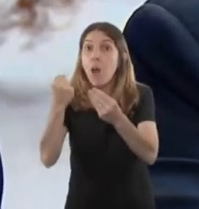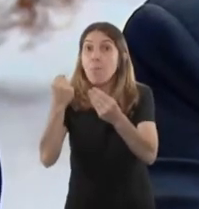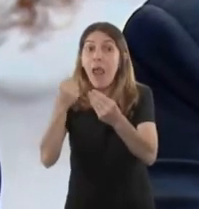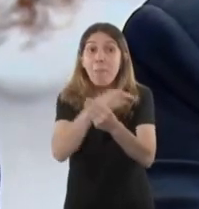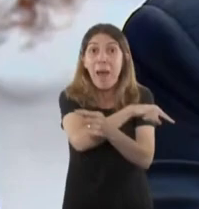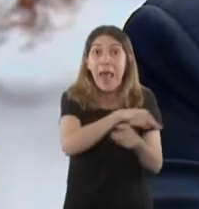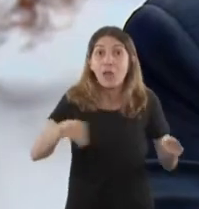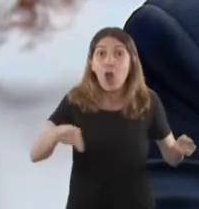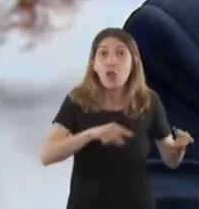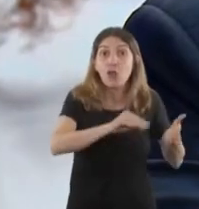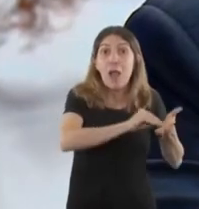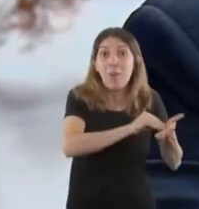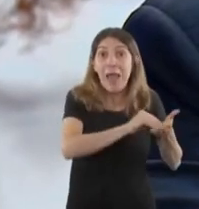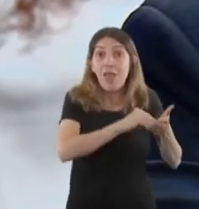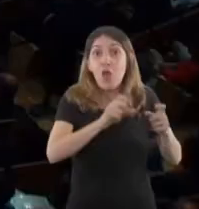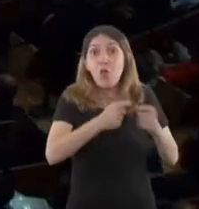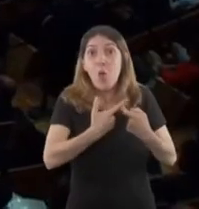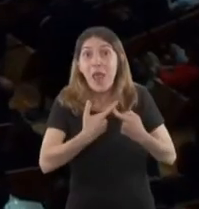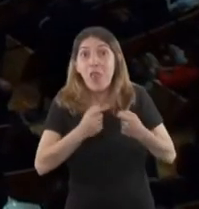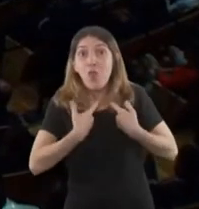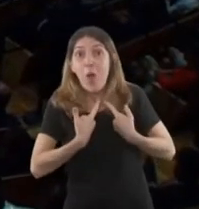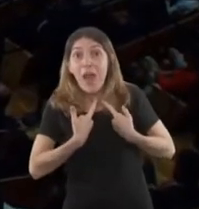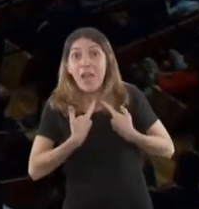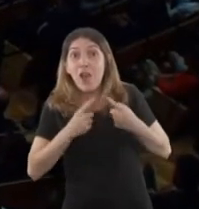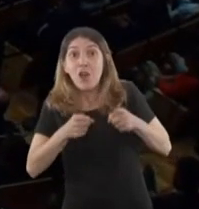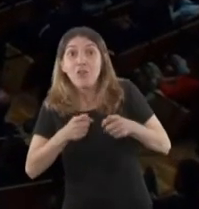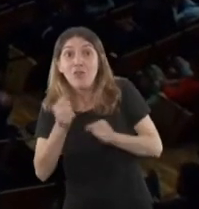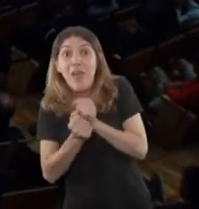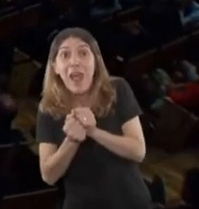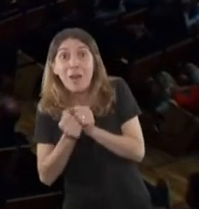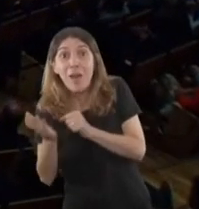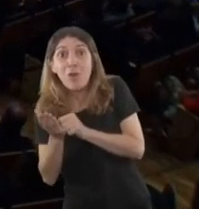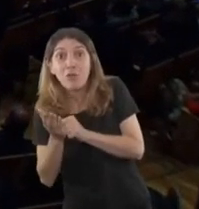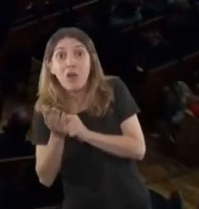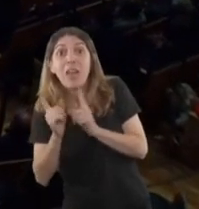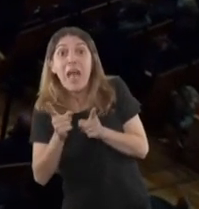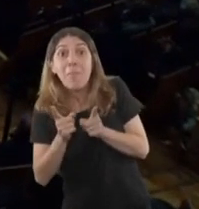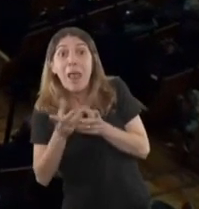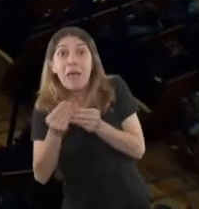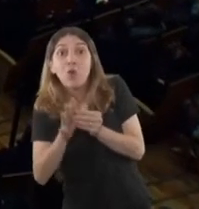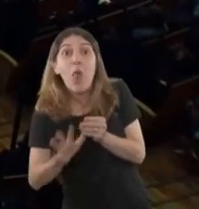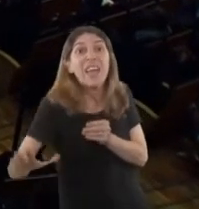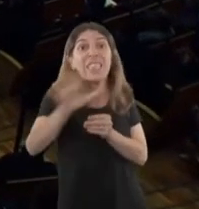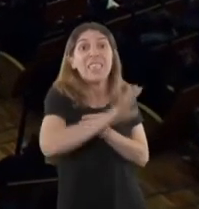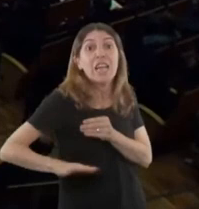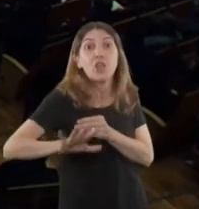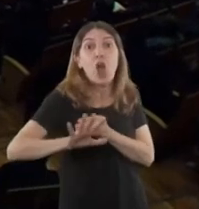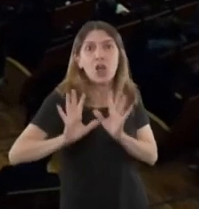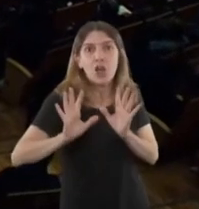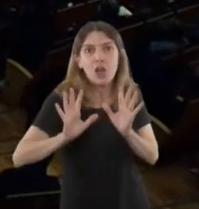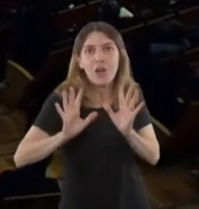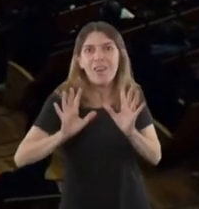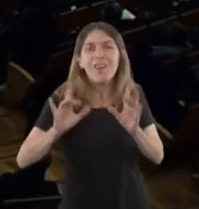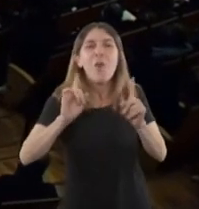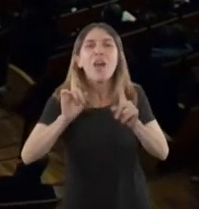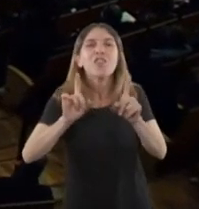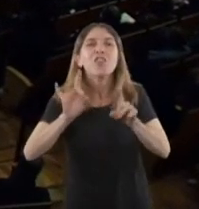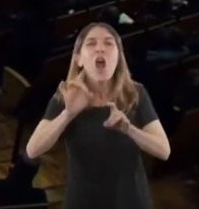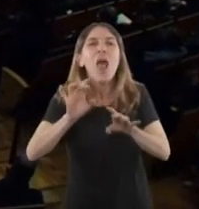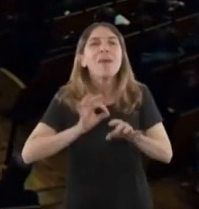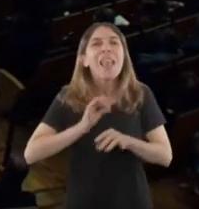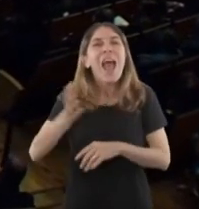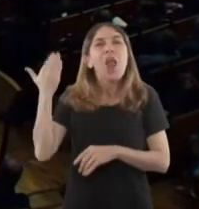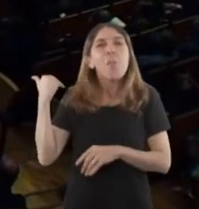liderazgo de la argentina- en la región de ese sector no sólo por impulso como se dio el año pasado de la